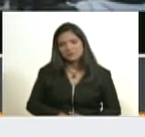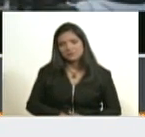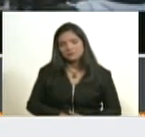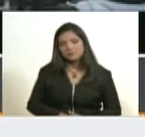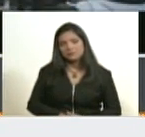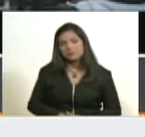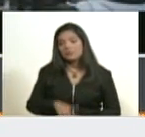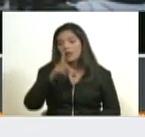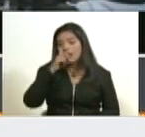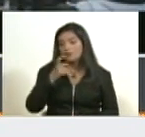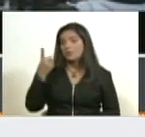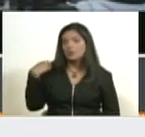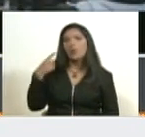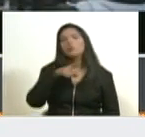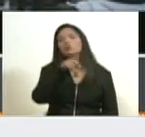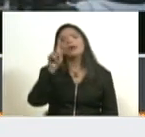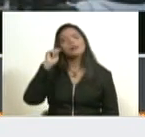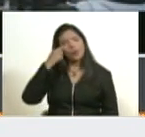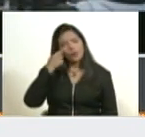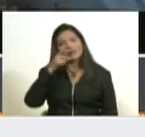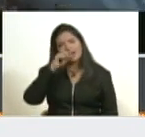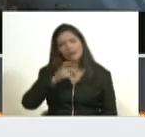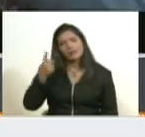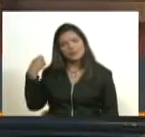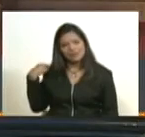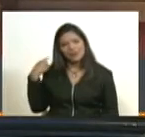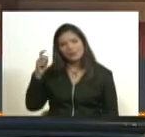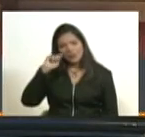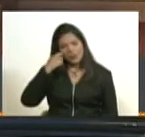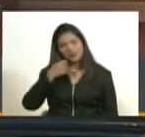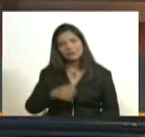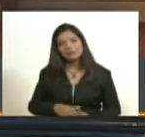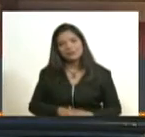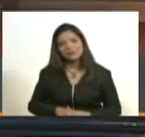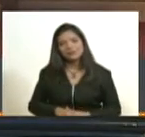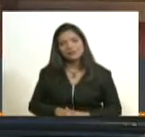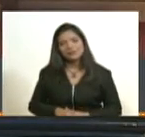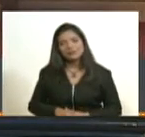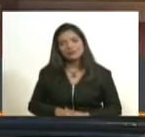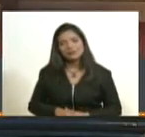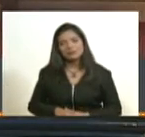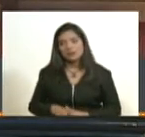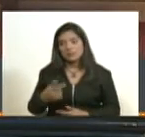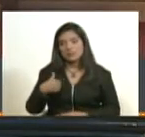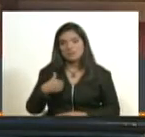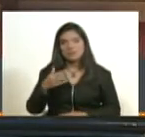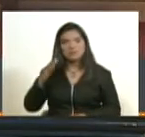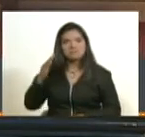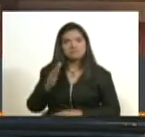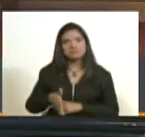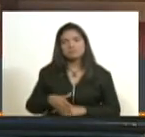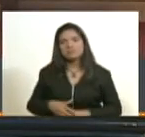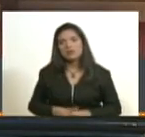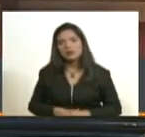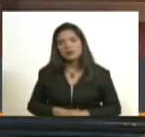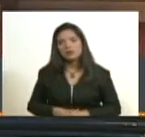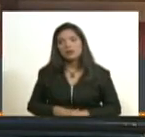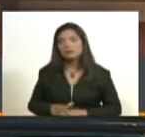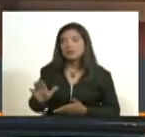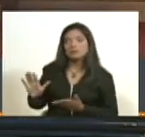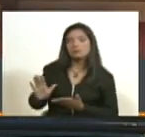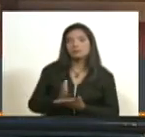El año pasado, recuerden ustedes los planes, ¿verdad? Que me iban a enjuiciar, me